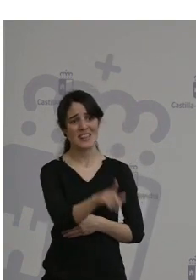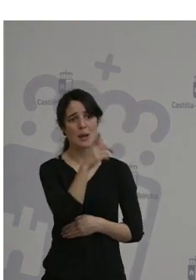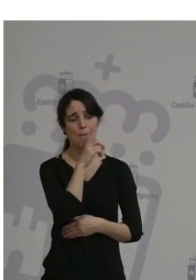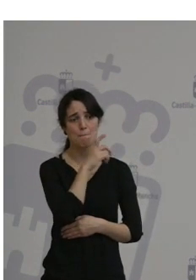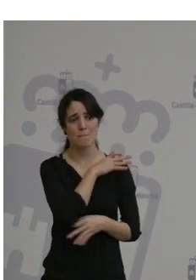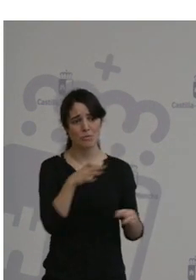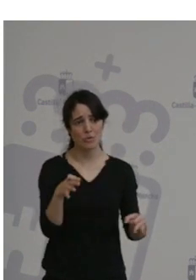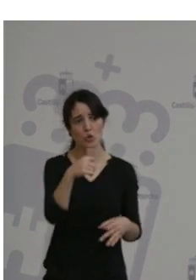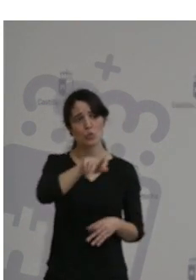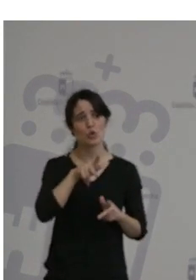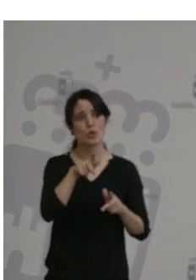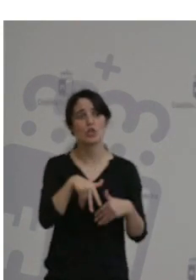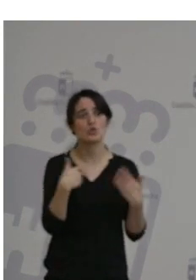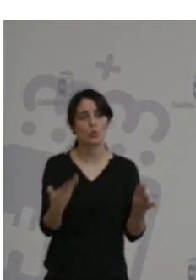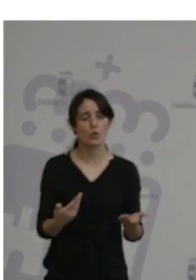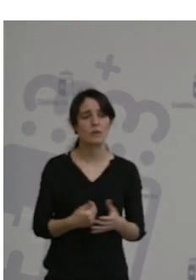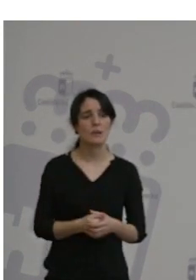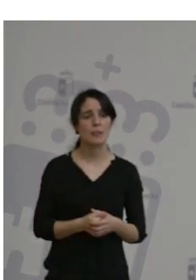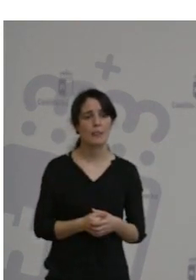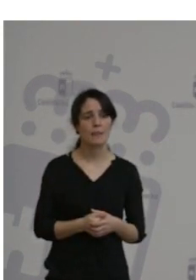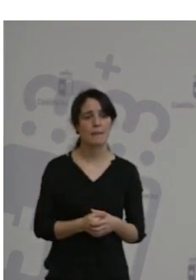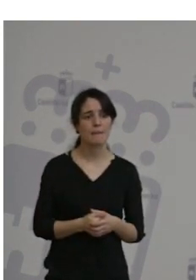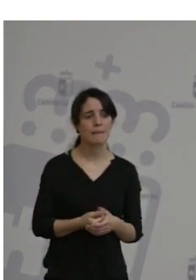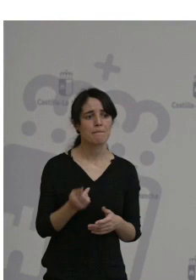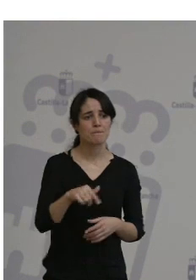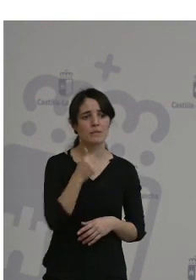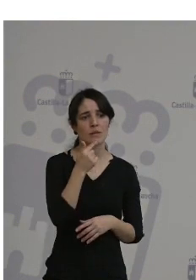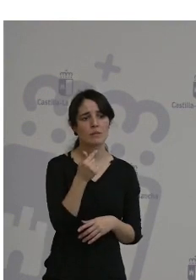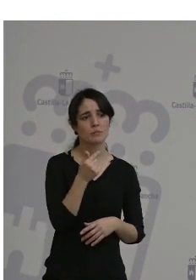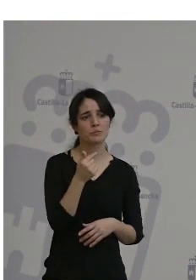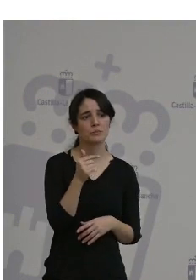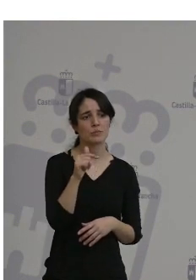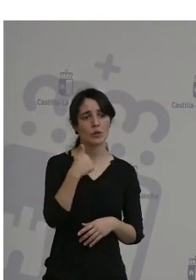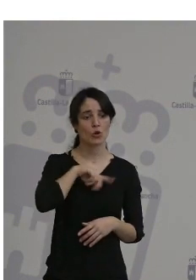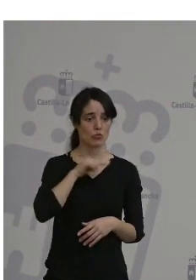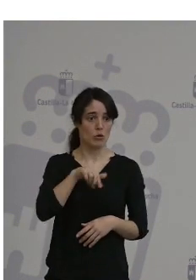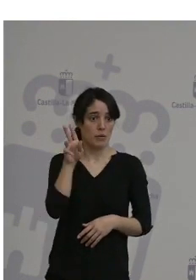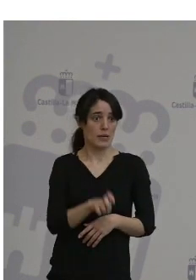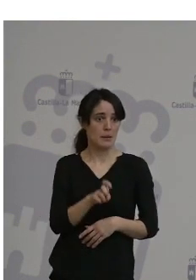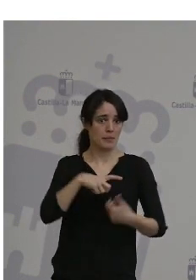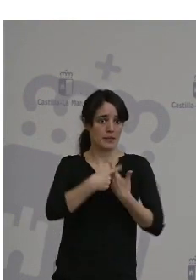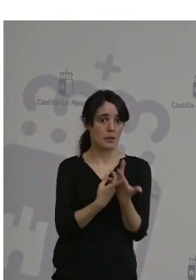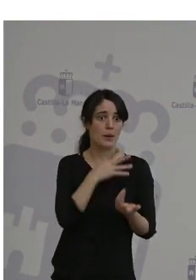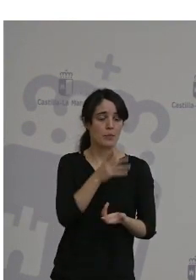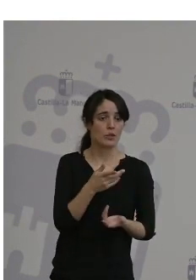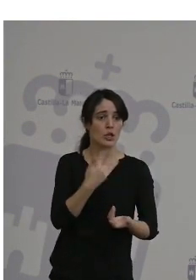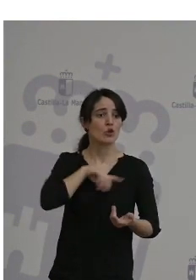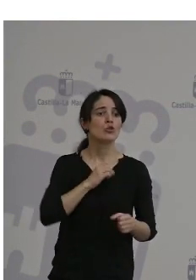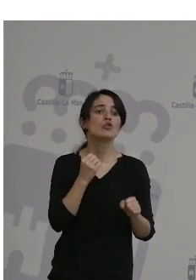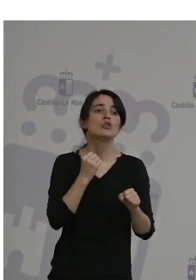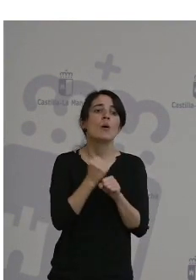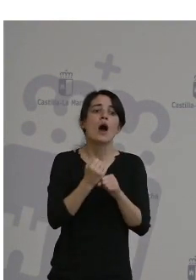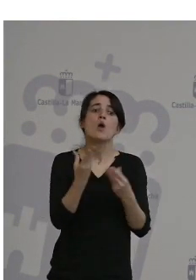Y también deciros que nosotros sí que… Por eso la presencia nuestra aquí, que llevamos muchos años trabajando en esta área